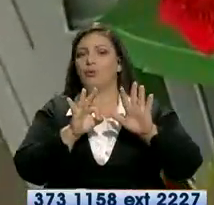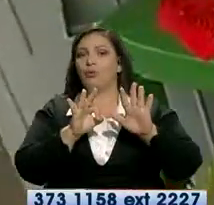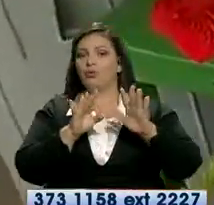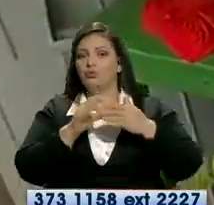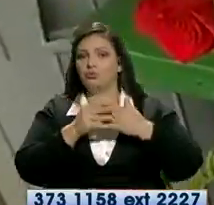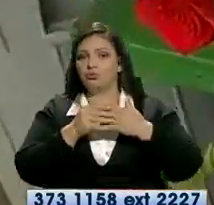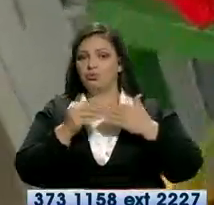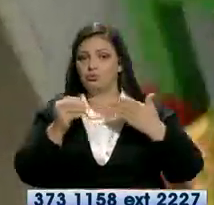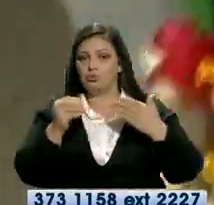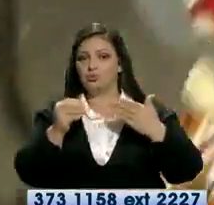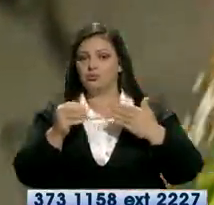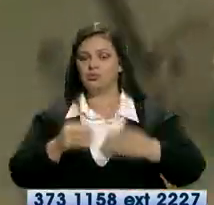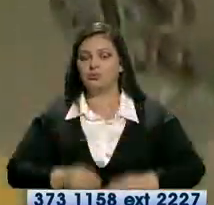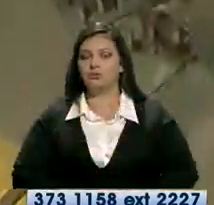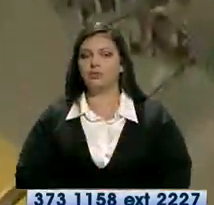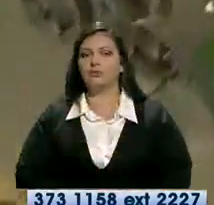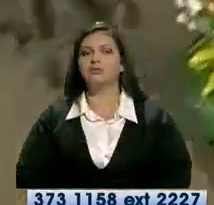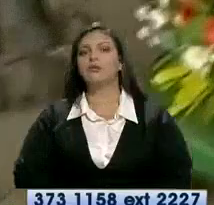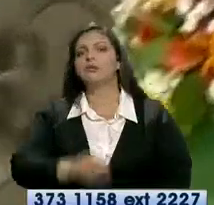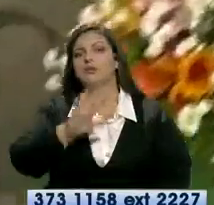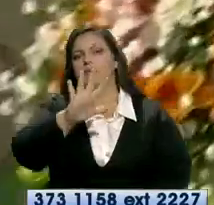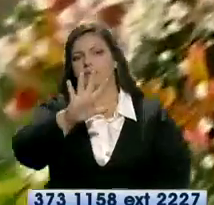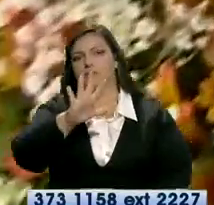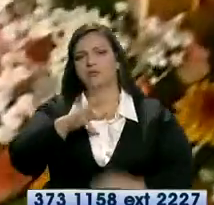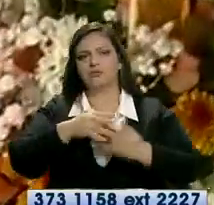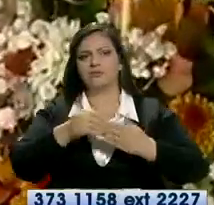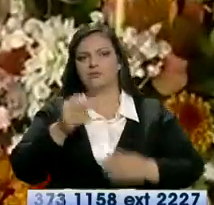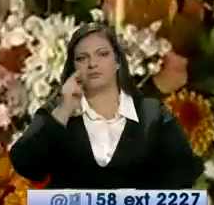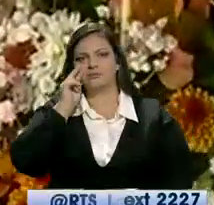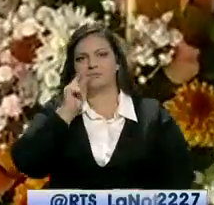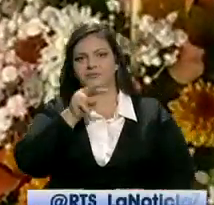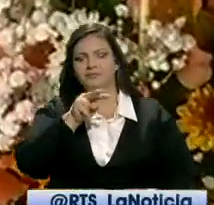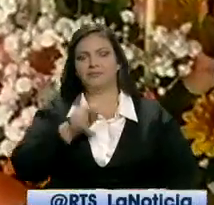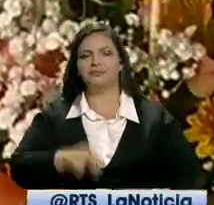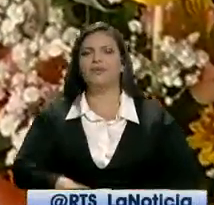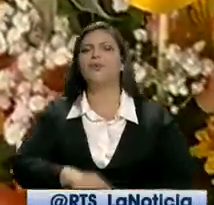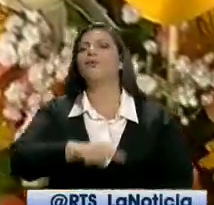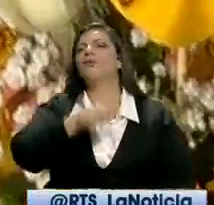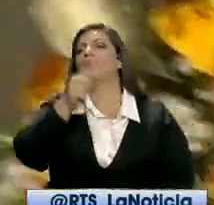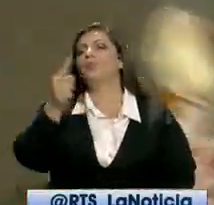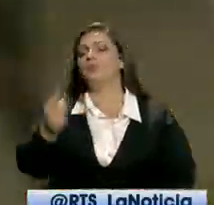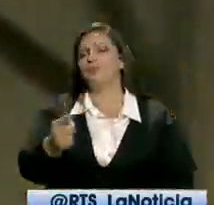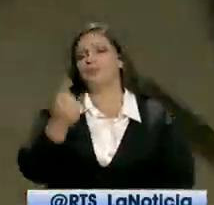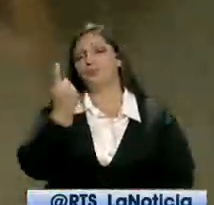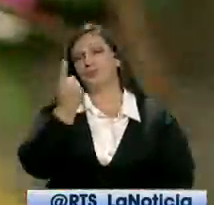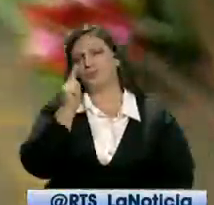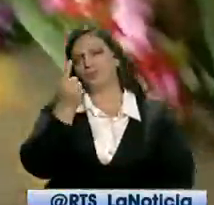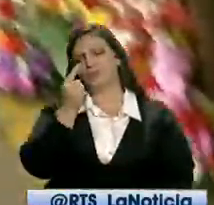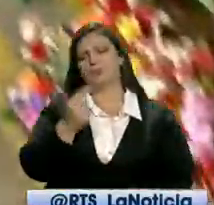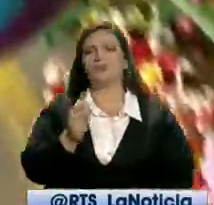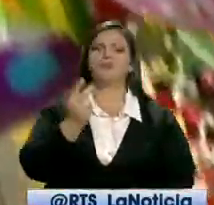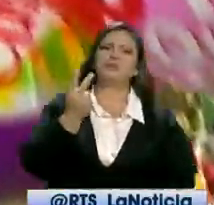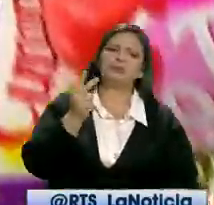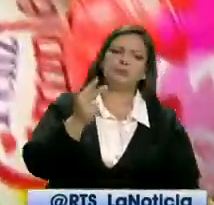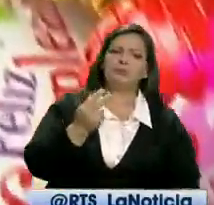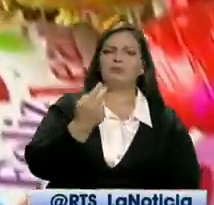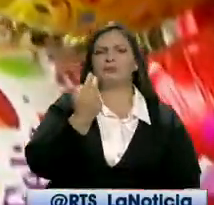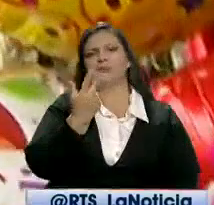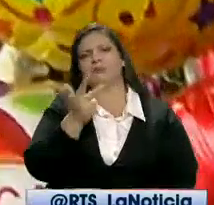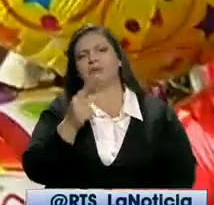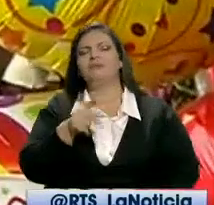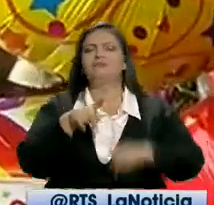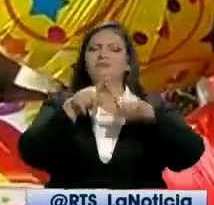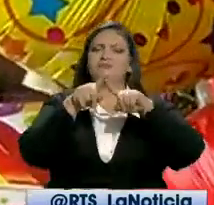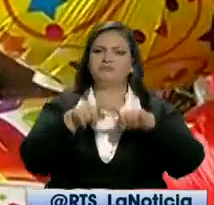De 8 dólares. De 5 y de 8. ¿Los globos de helio? Los globos hay de 1 dólar, de 2, de 3. Depende del